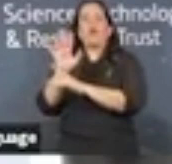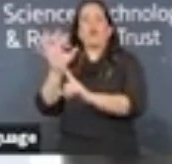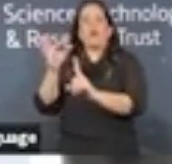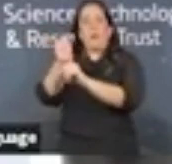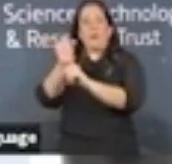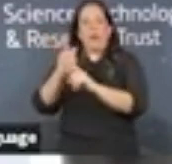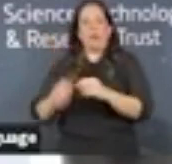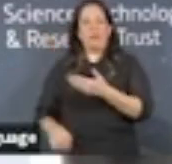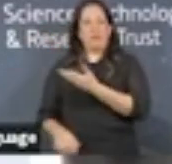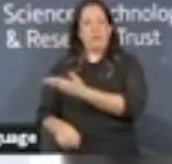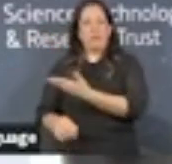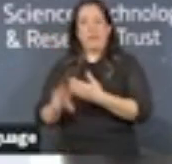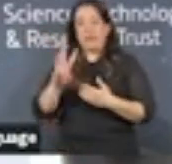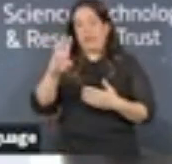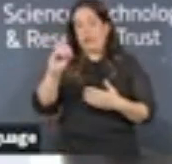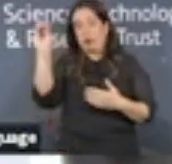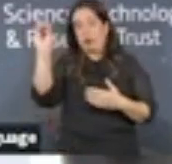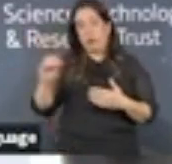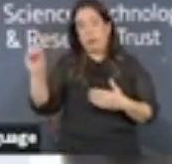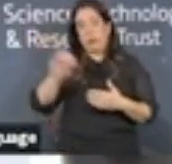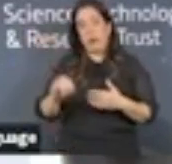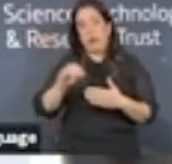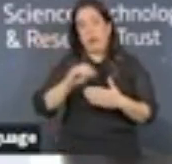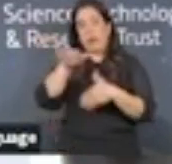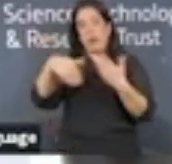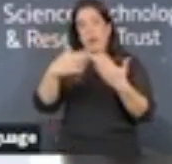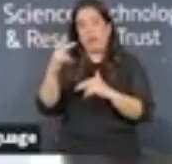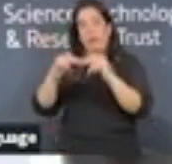ejemplo, 60% de todas las edificaciones